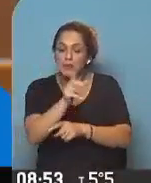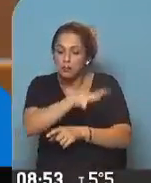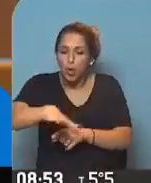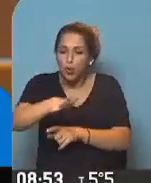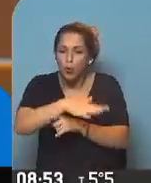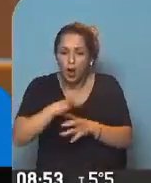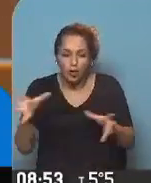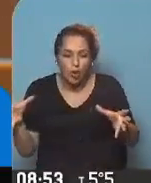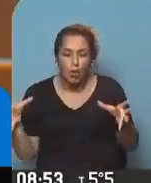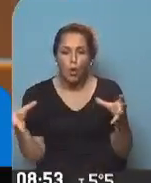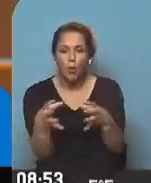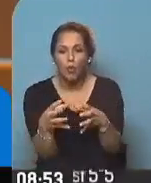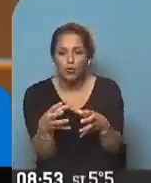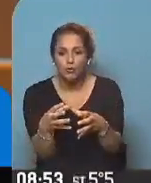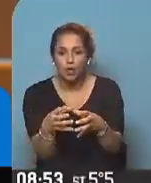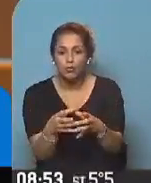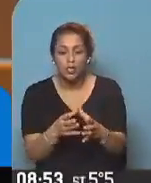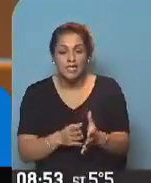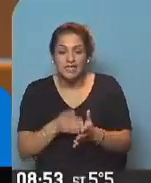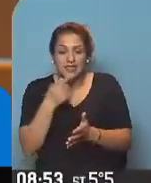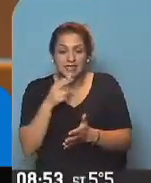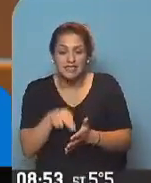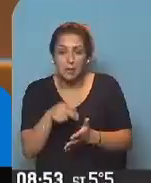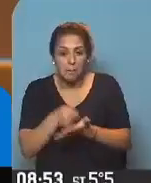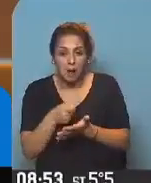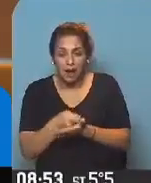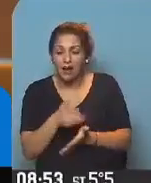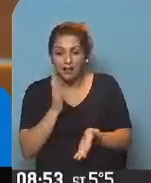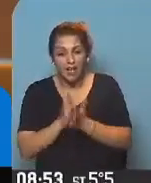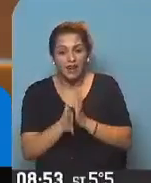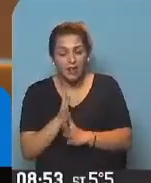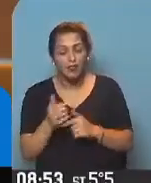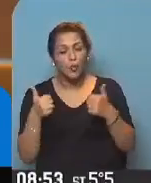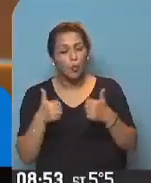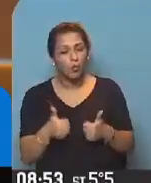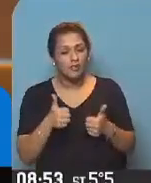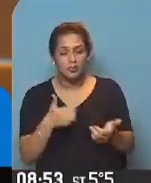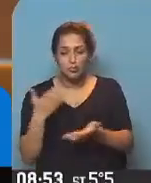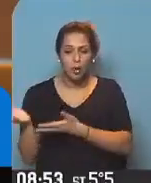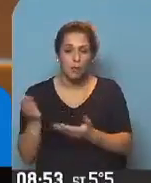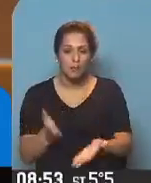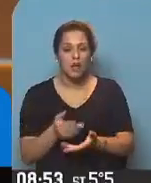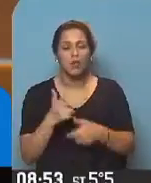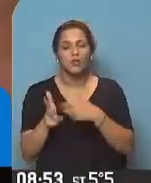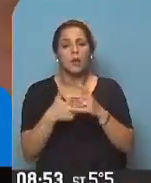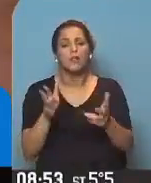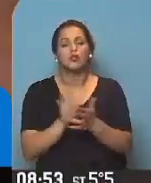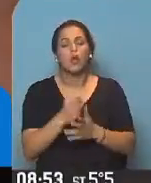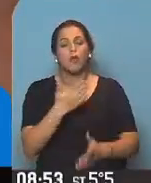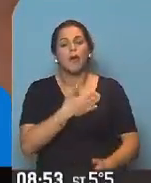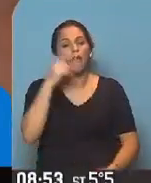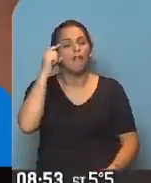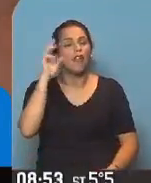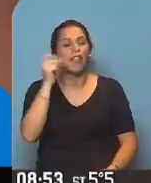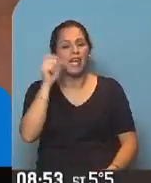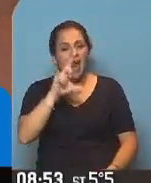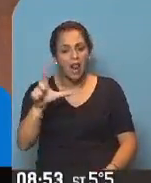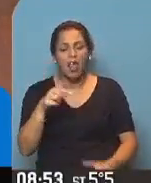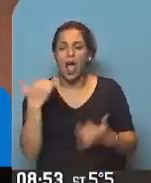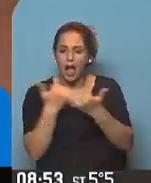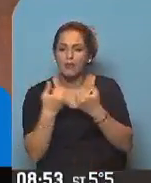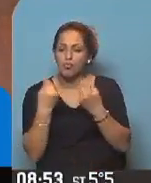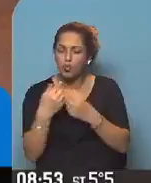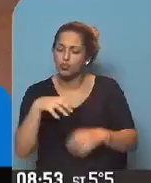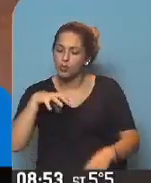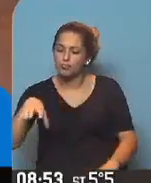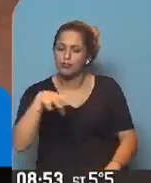sin tener que erogar dinero la verdad que es una gran invitación y voz hablada de federal porque realmente tiene un montón de sedes donde se van a estar